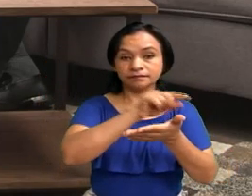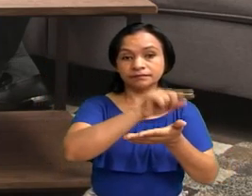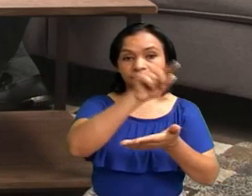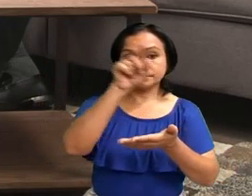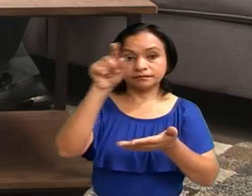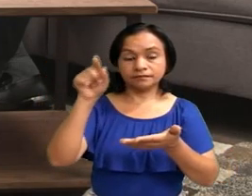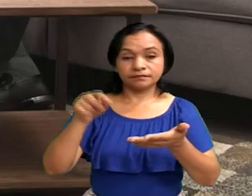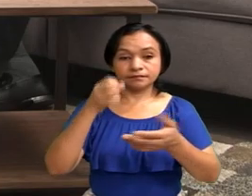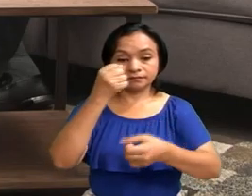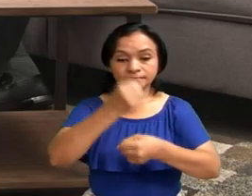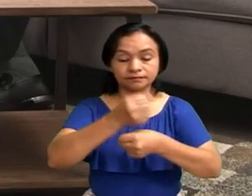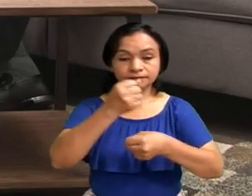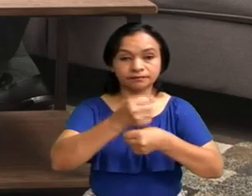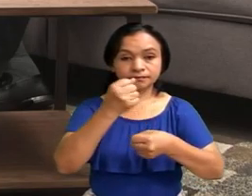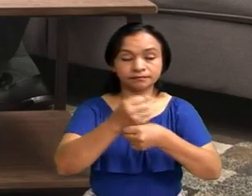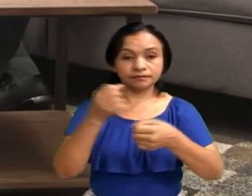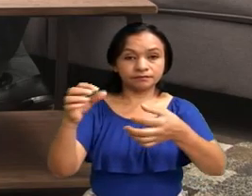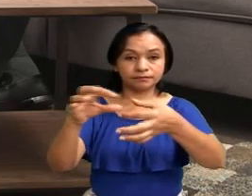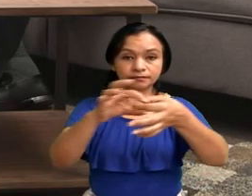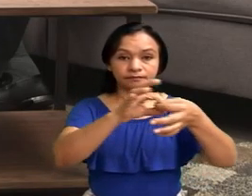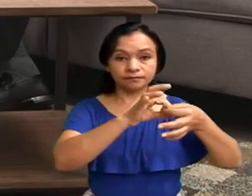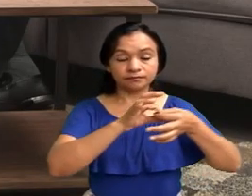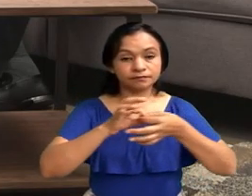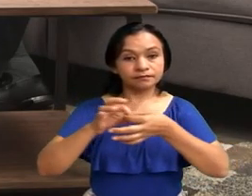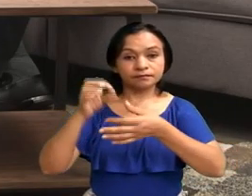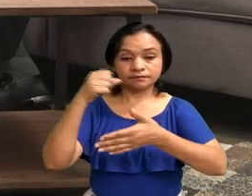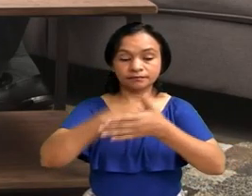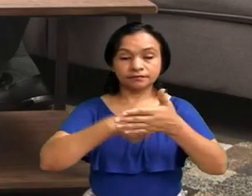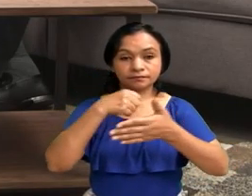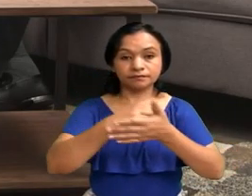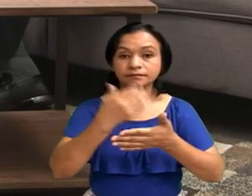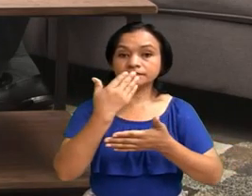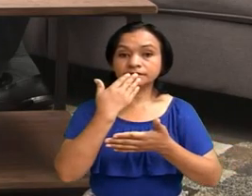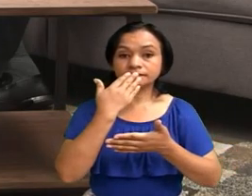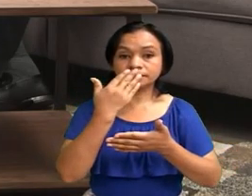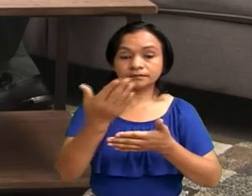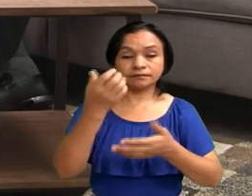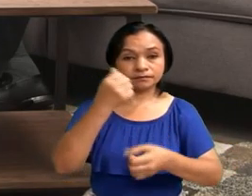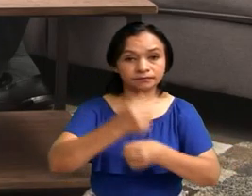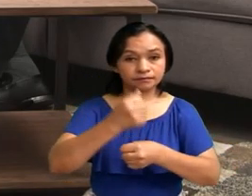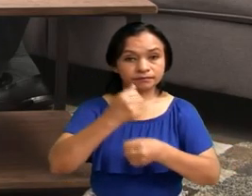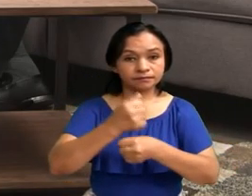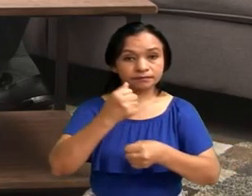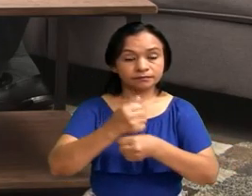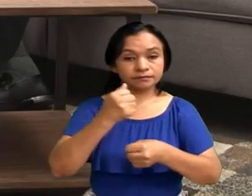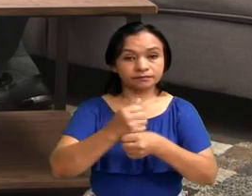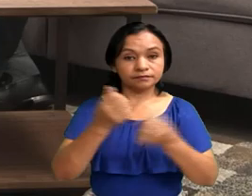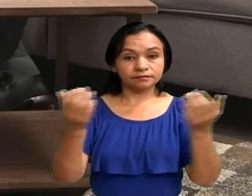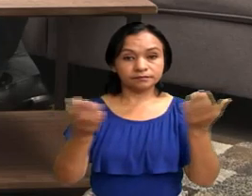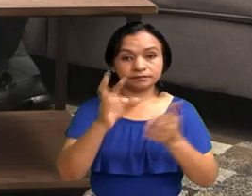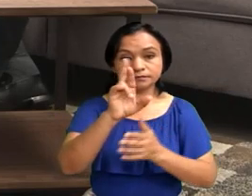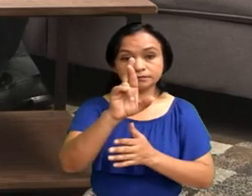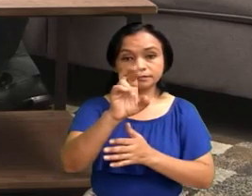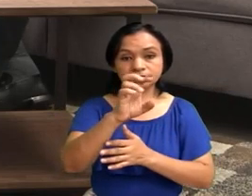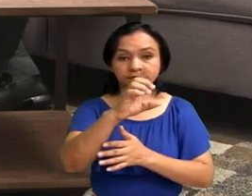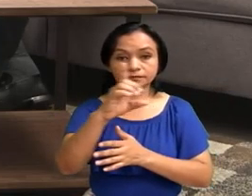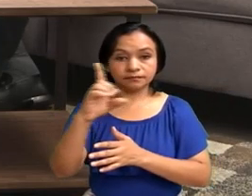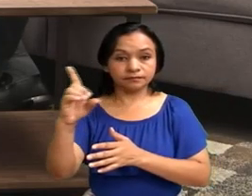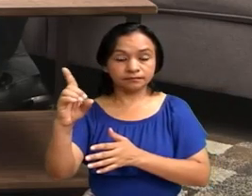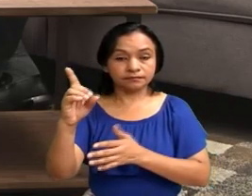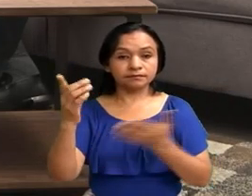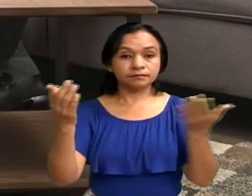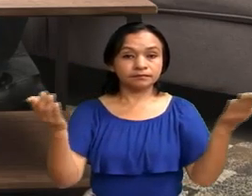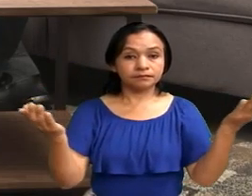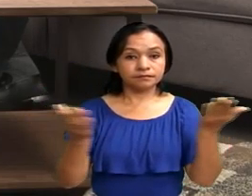trabajo interinstitucional articulado para potenciar la eficiencia en principio de la red energética y